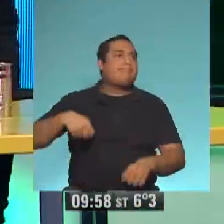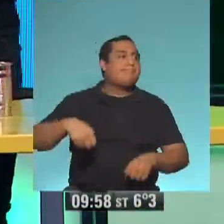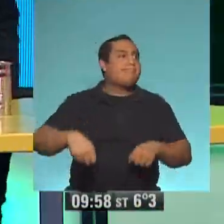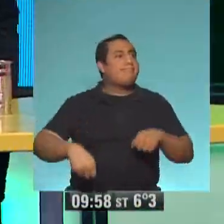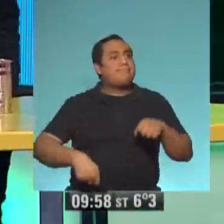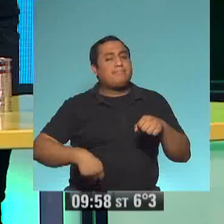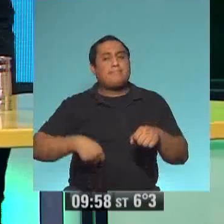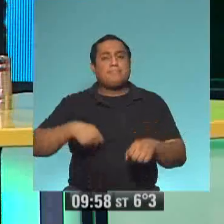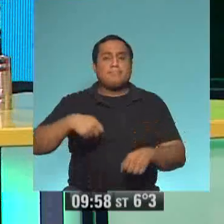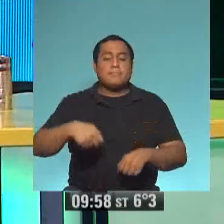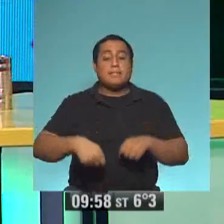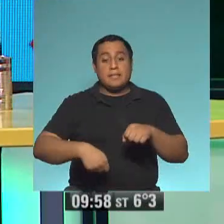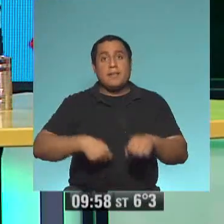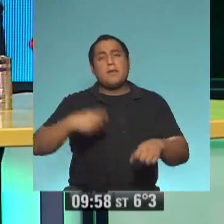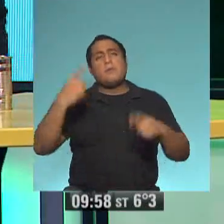bicicleta